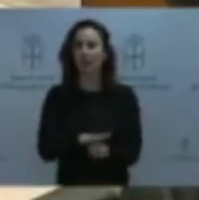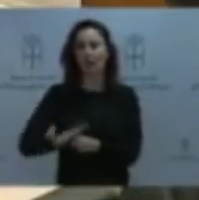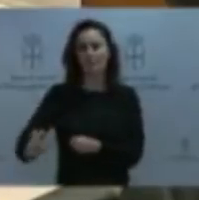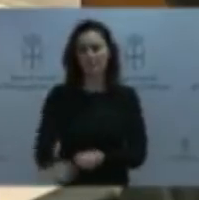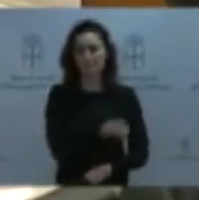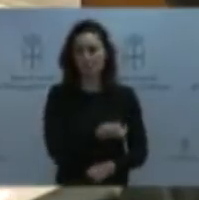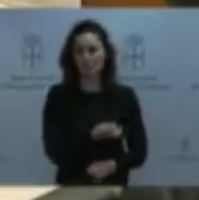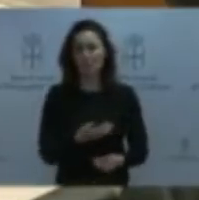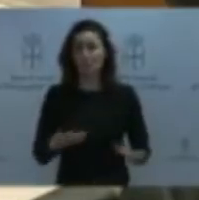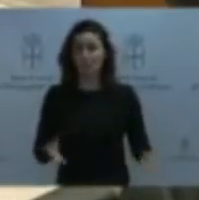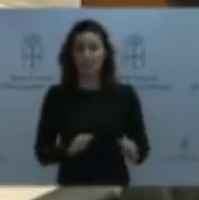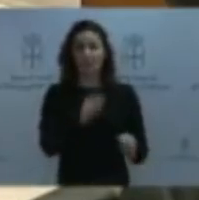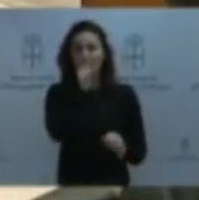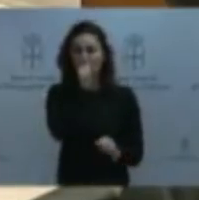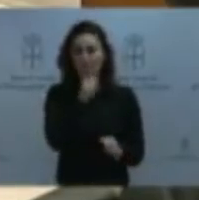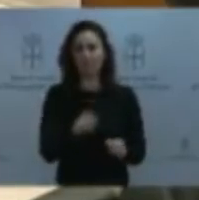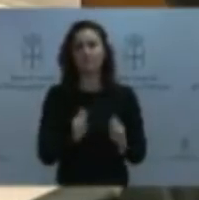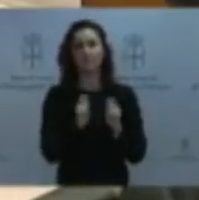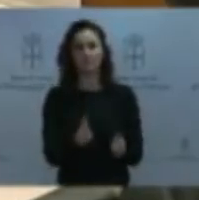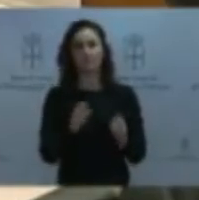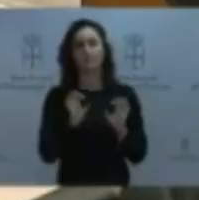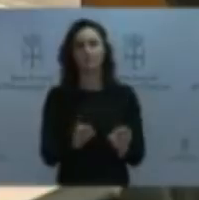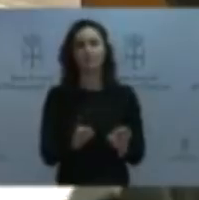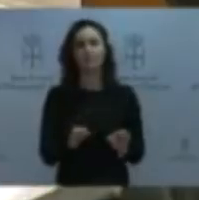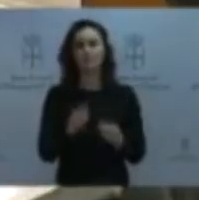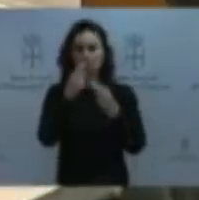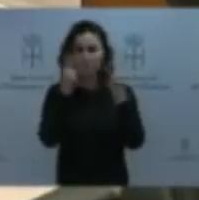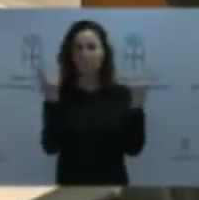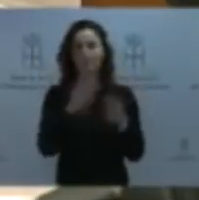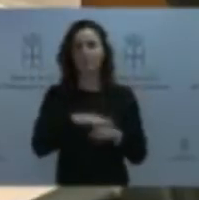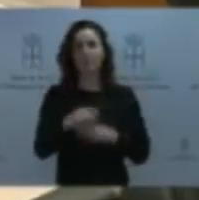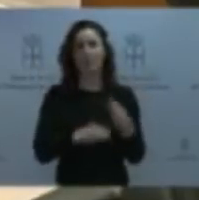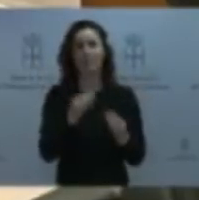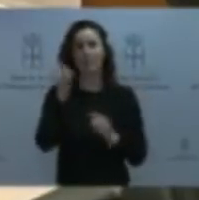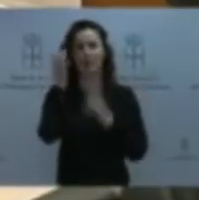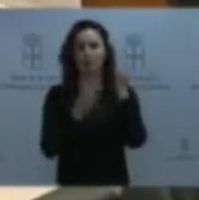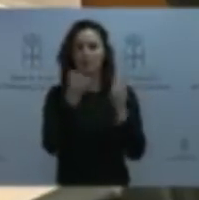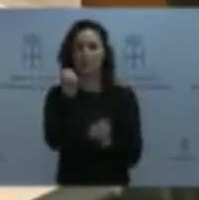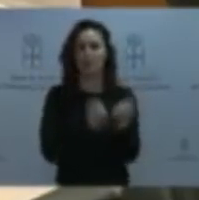de ayudas públicas para el desarrollo de actividad económica y empleo, se producen